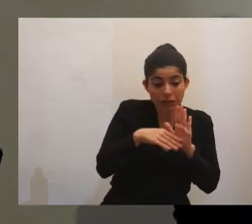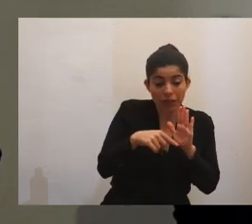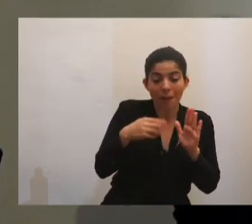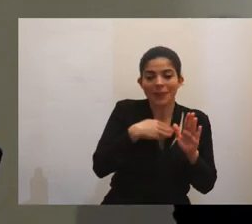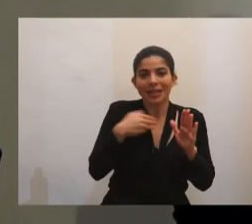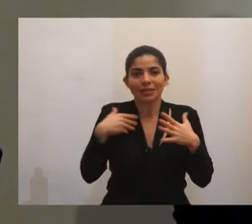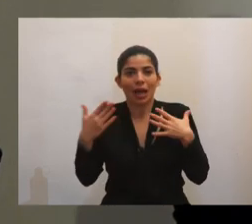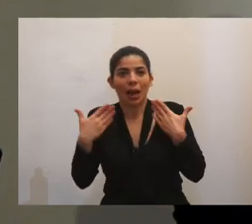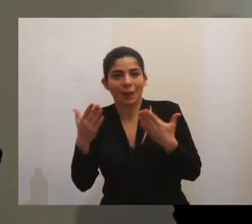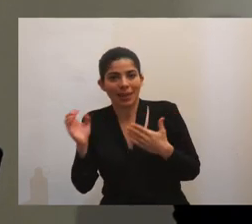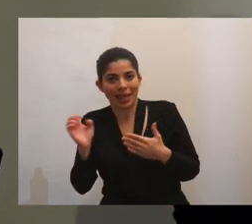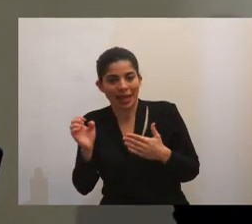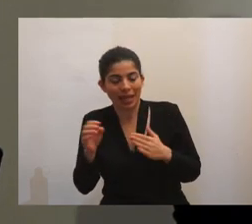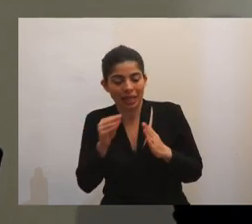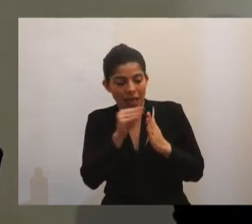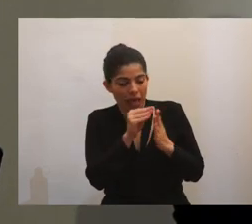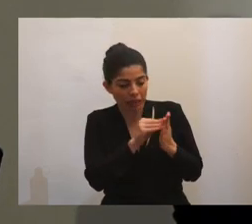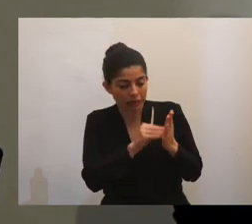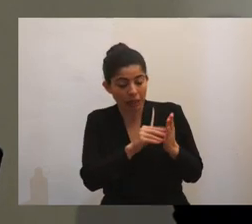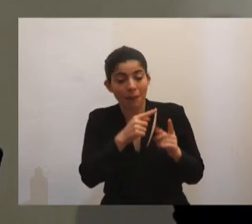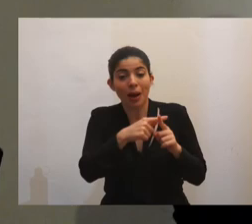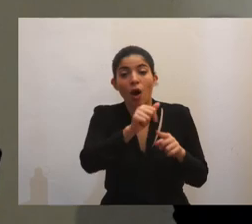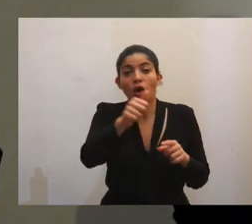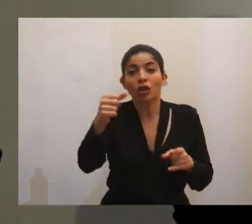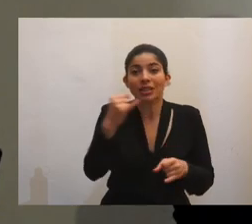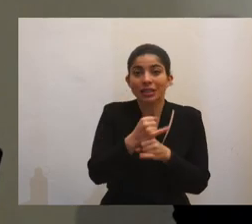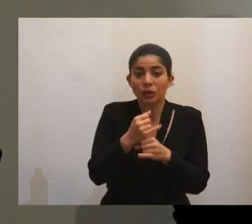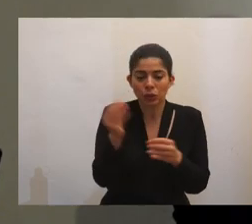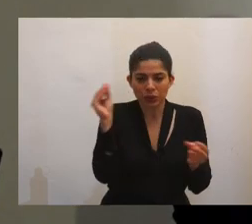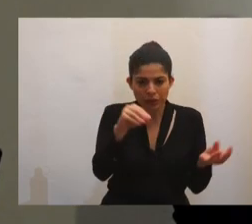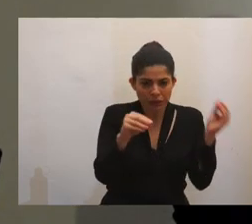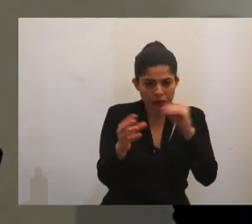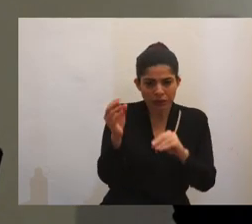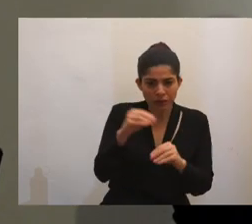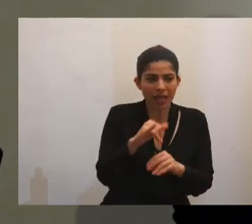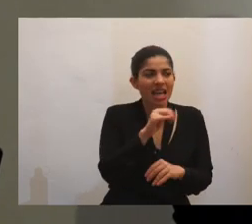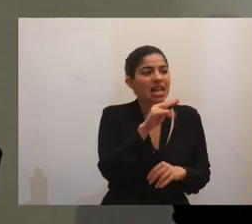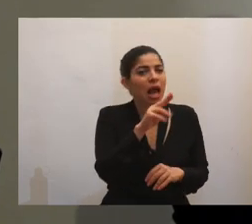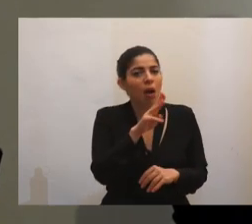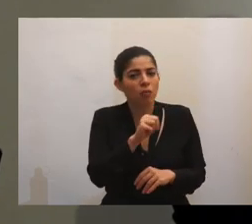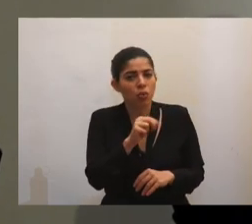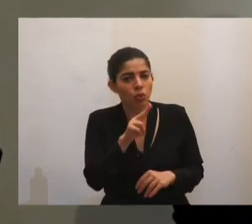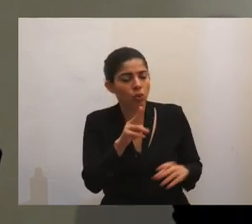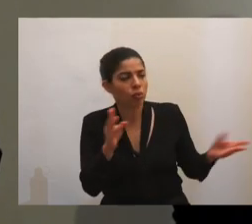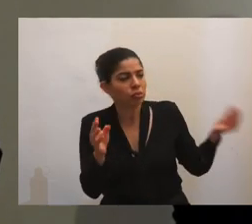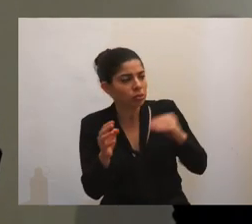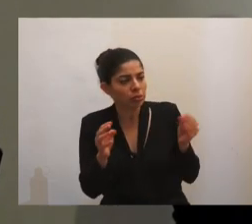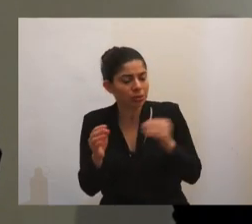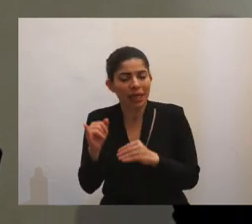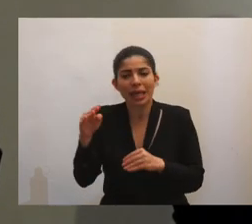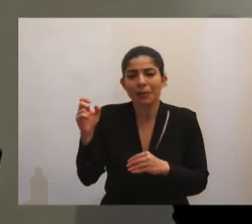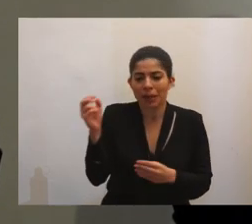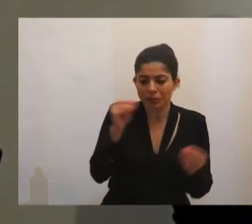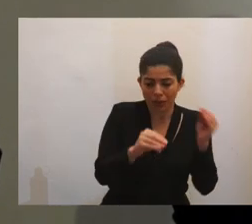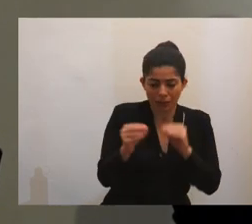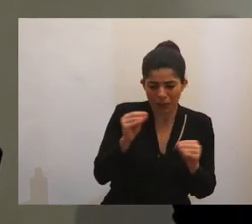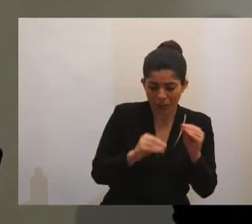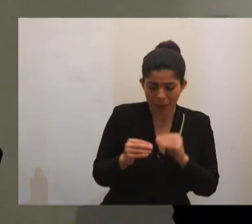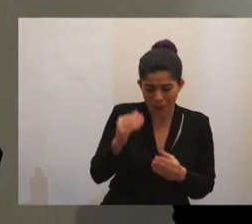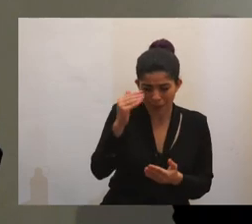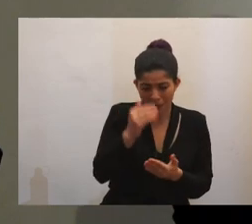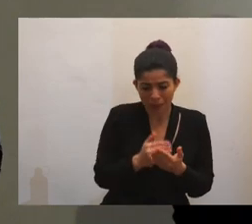Ambiente y Energía, pero el resto de instituciones, me refiero al INAMU, me refiero al IMAS, vamos a poder acompañarles también